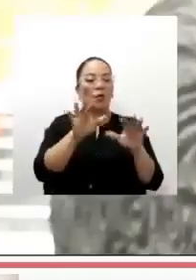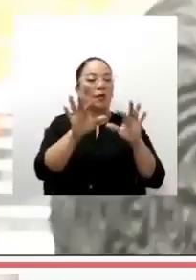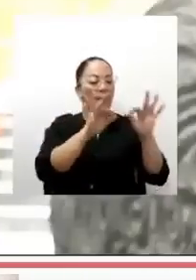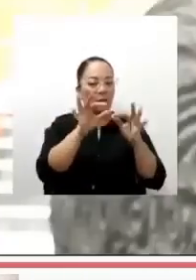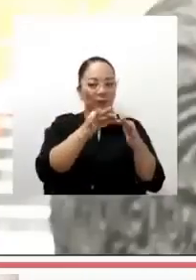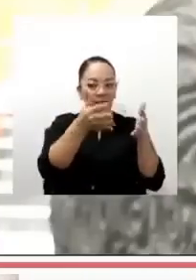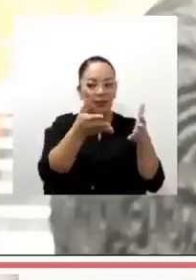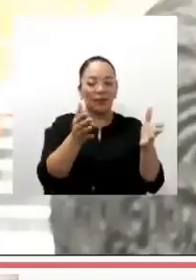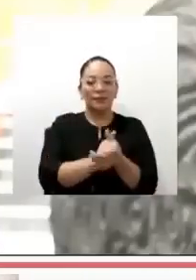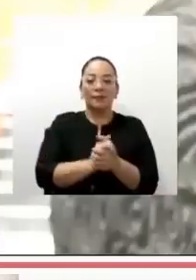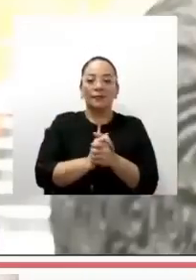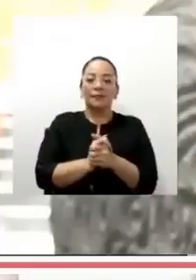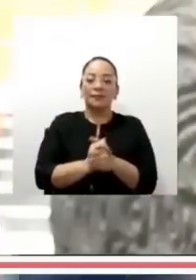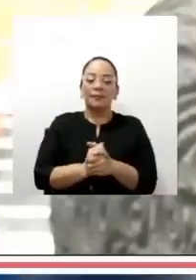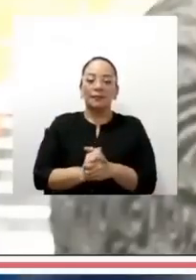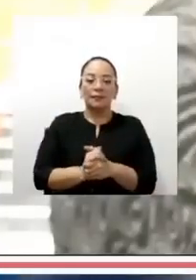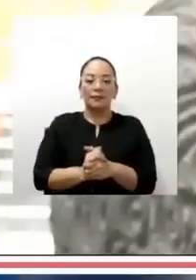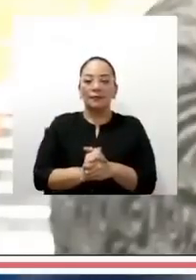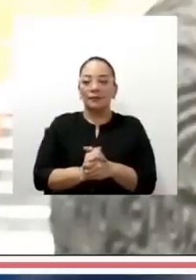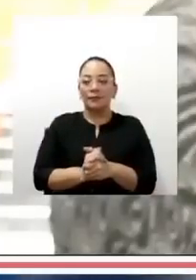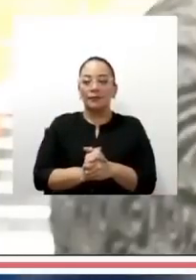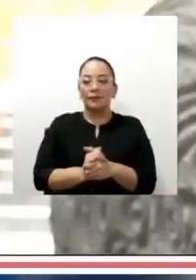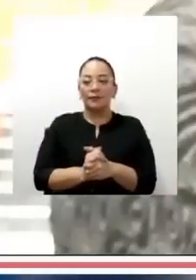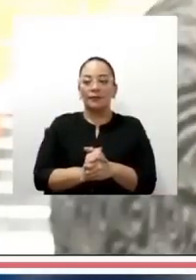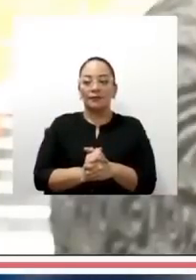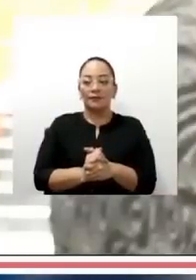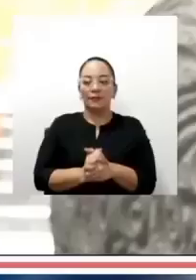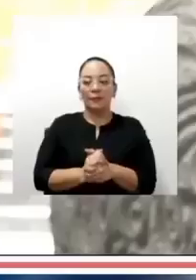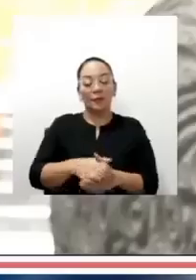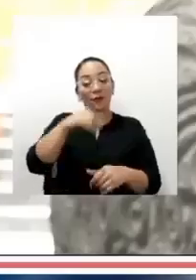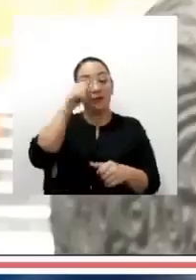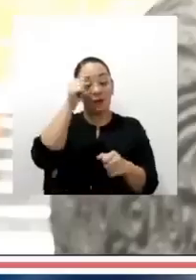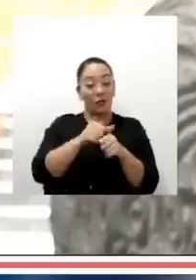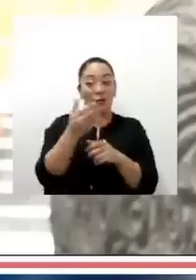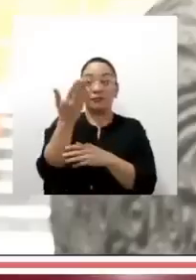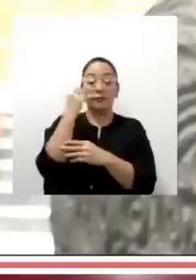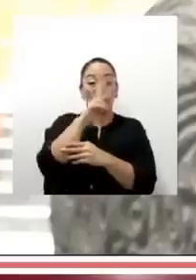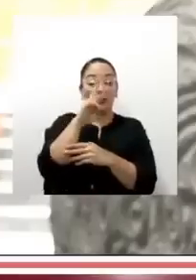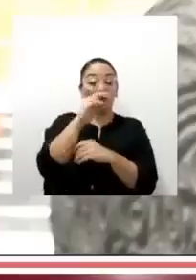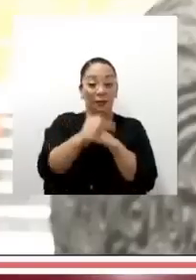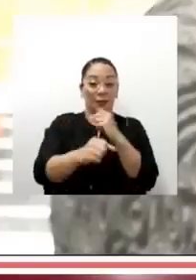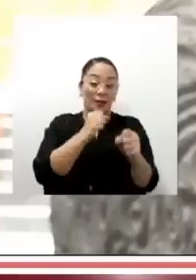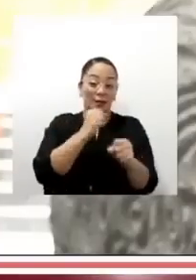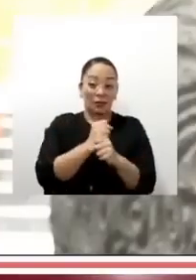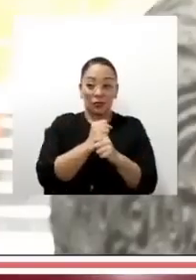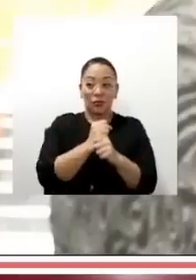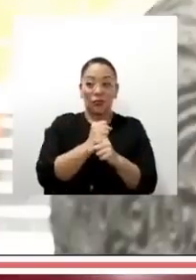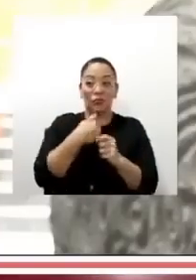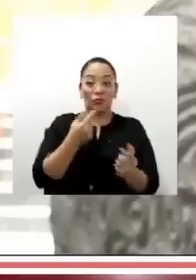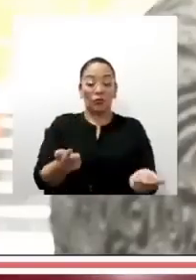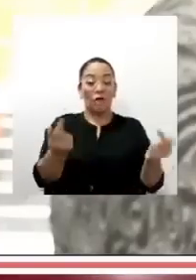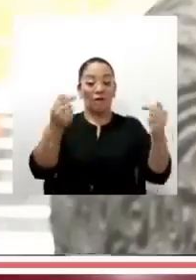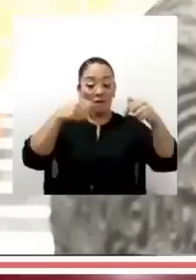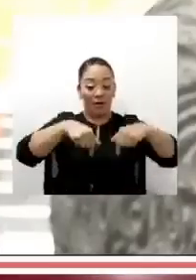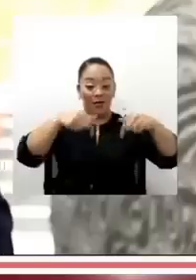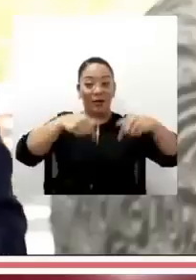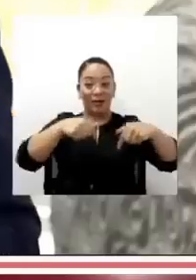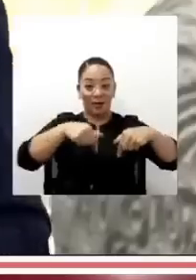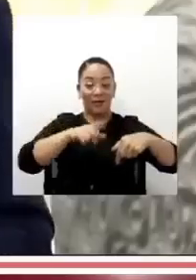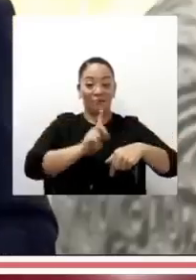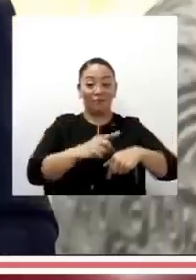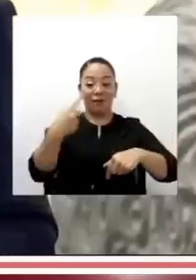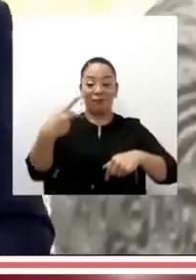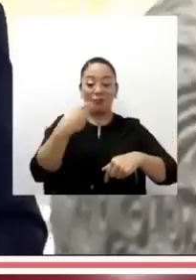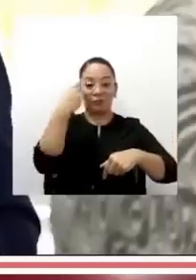invitados. Nada más recordar, hace 22 años estaba yo exactamente en este podio despedido del